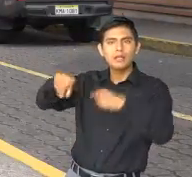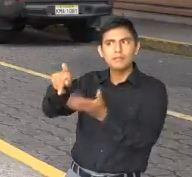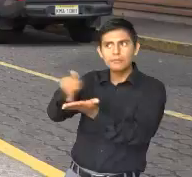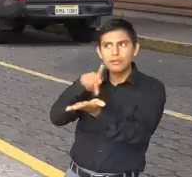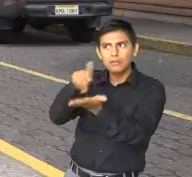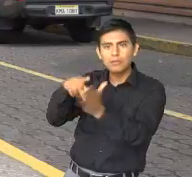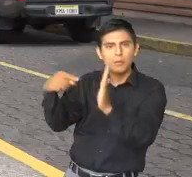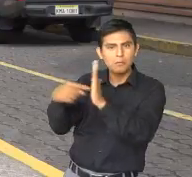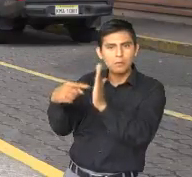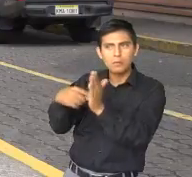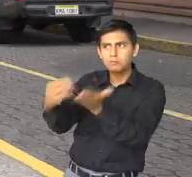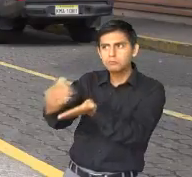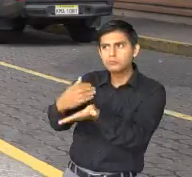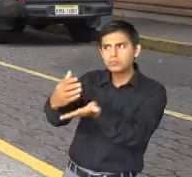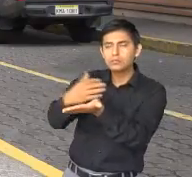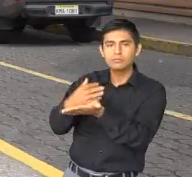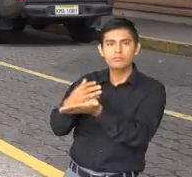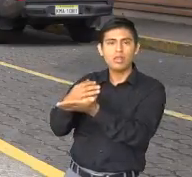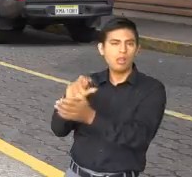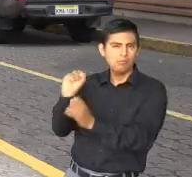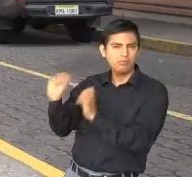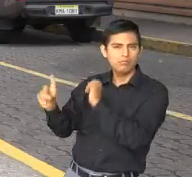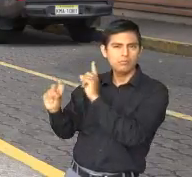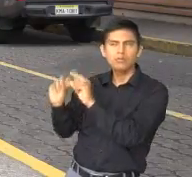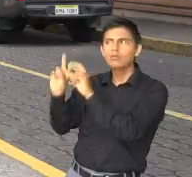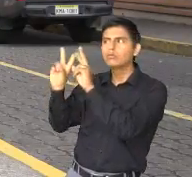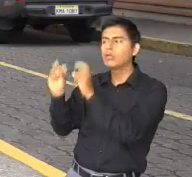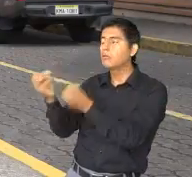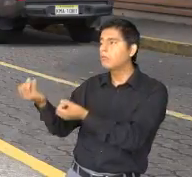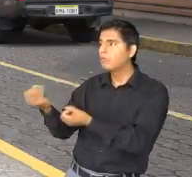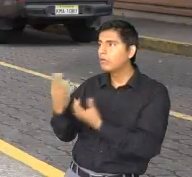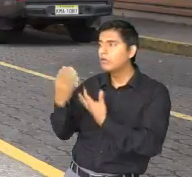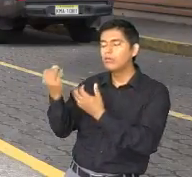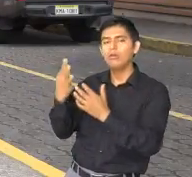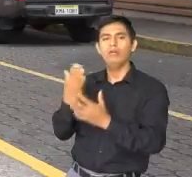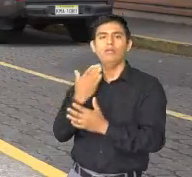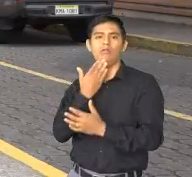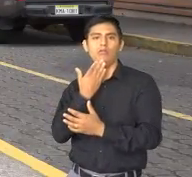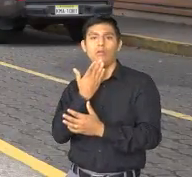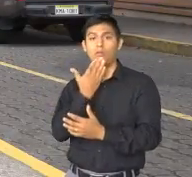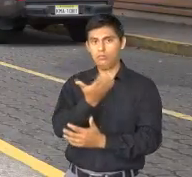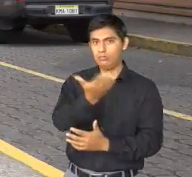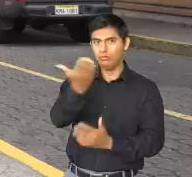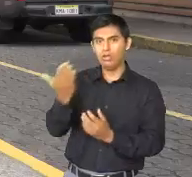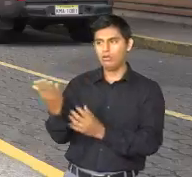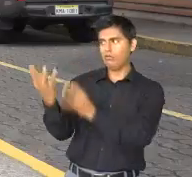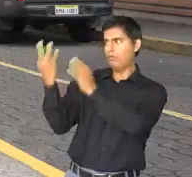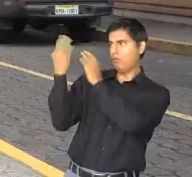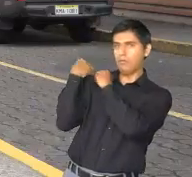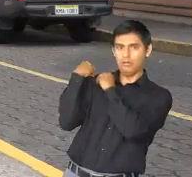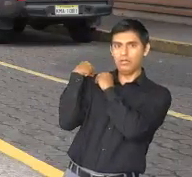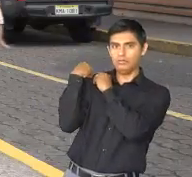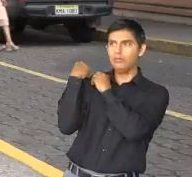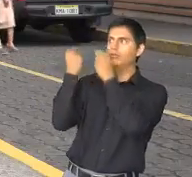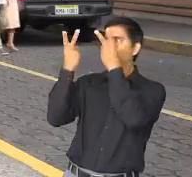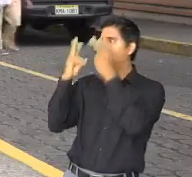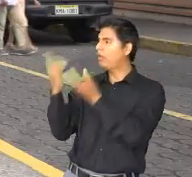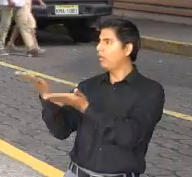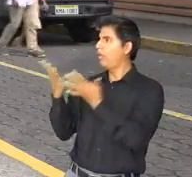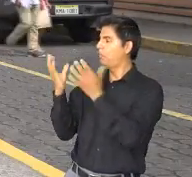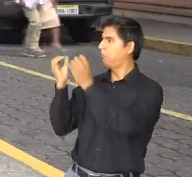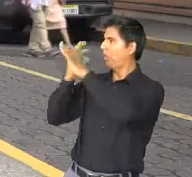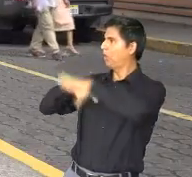municipio de Lago Agrio, quien nos brindará información acerca de las obligaciones y beneficios que tienen